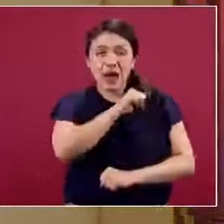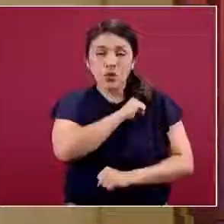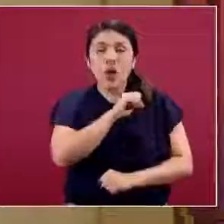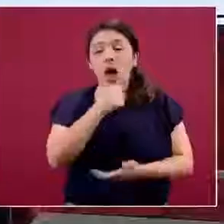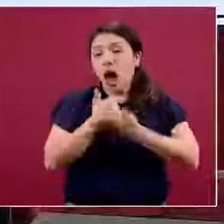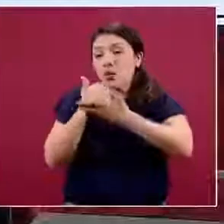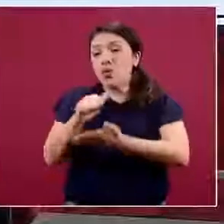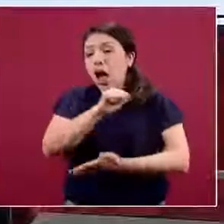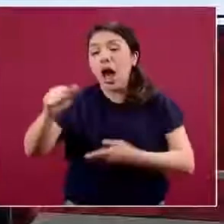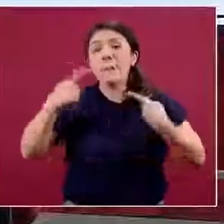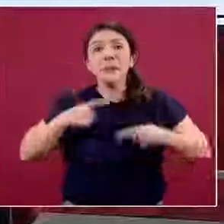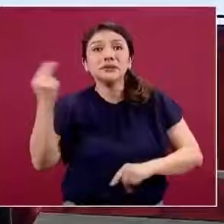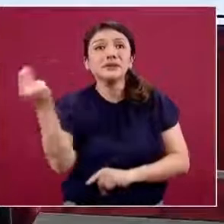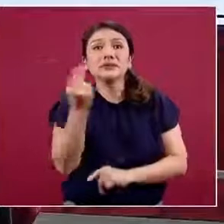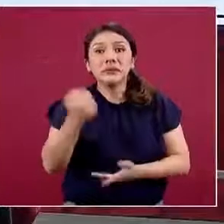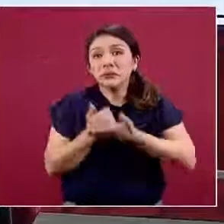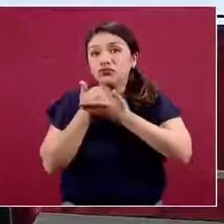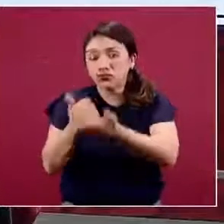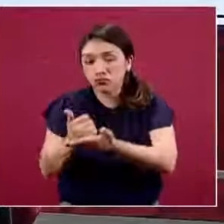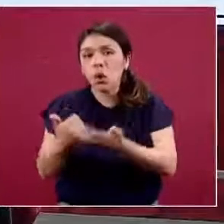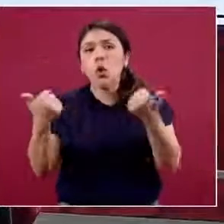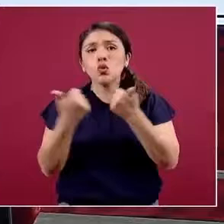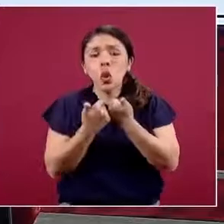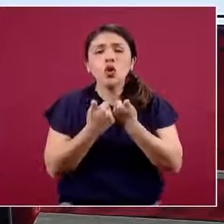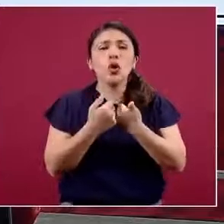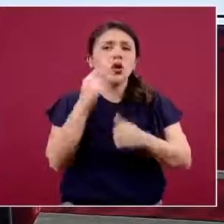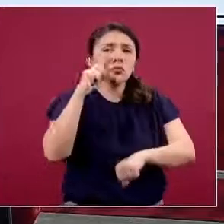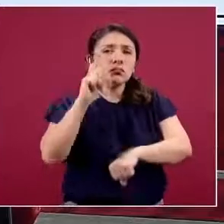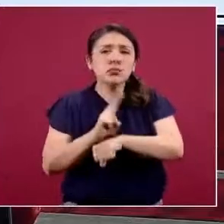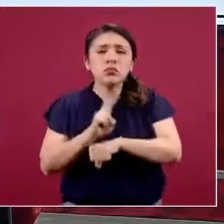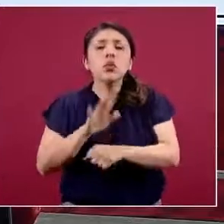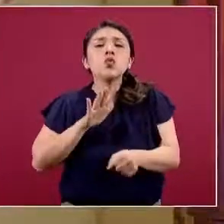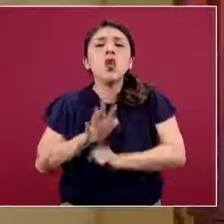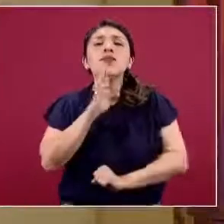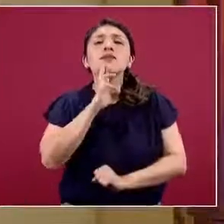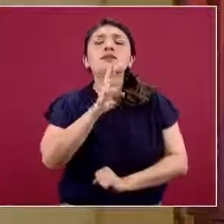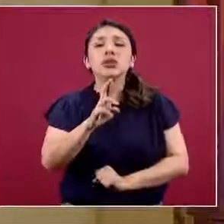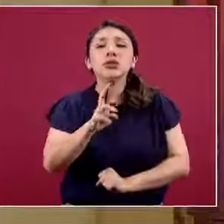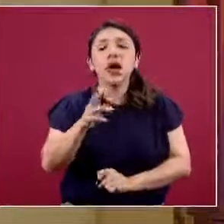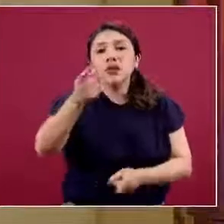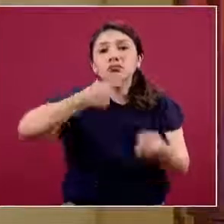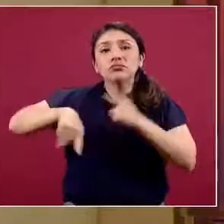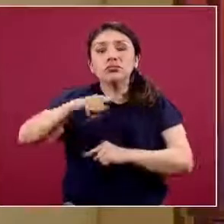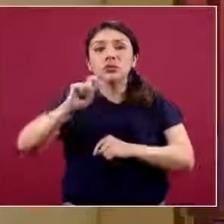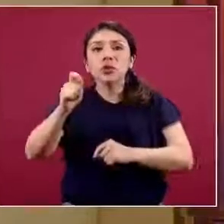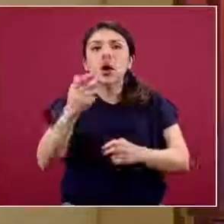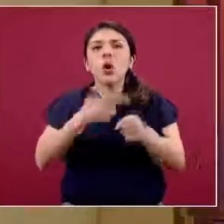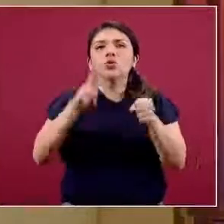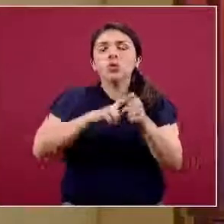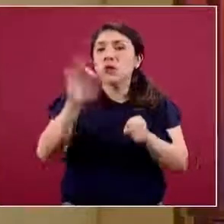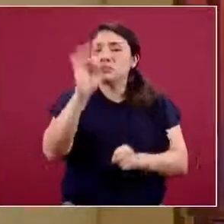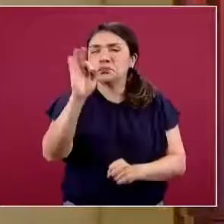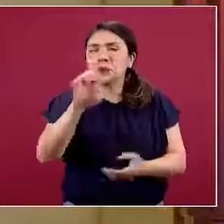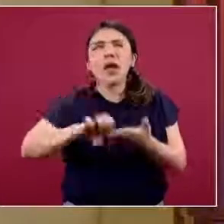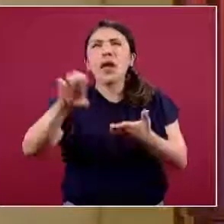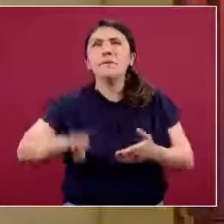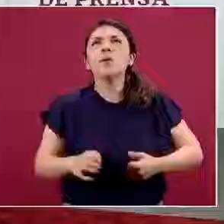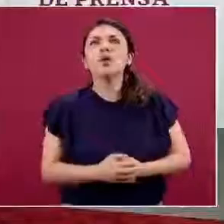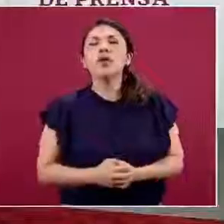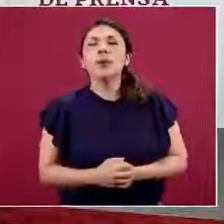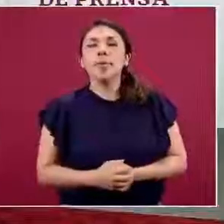población afectada, la organización y el apoyo de las operaciones de la respuesta intersectorialmente, es decir, si nosotros, por